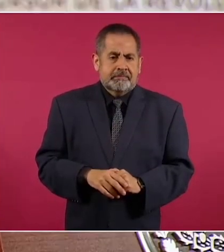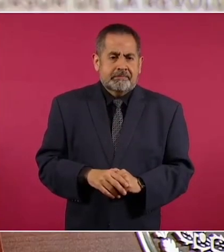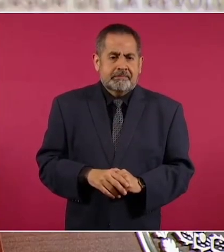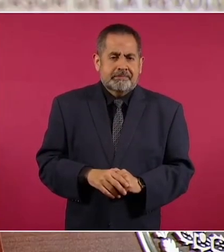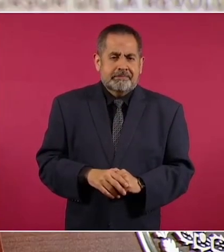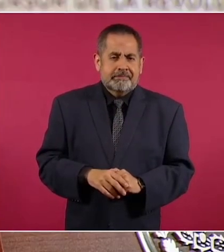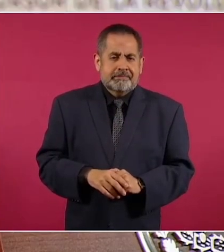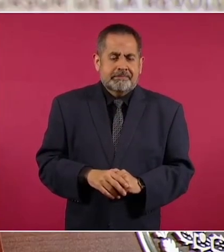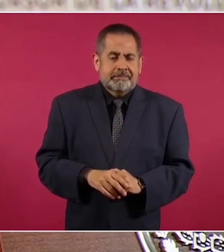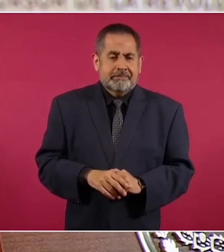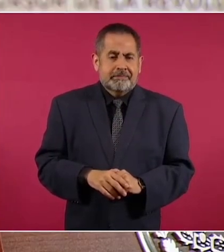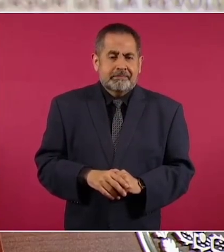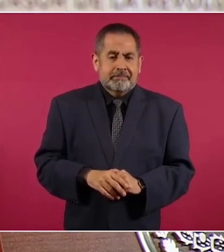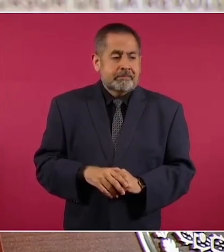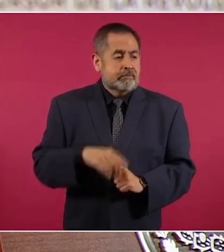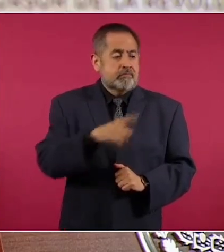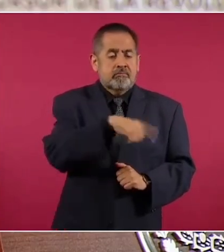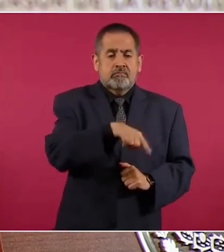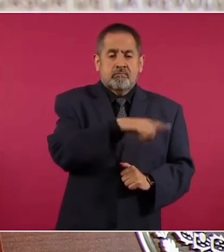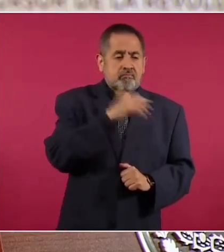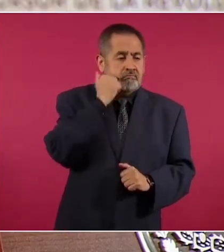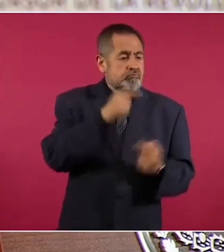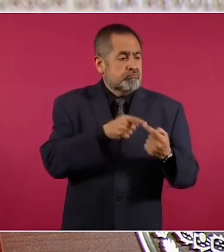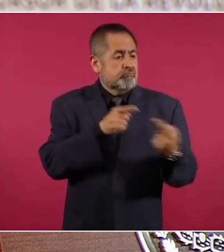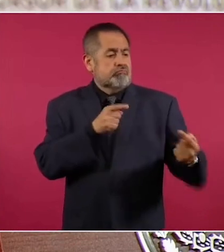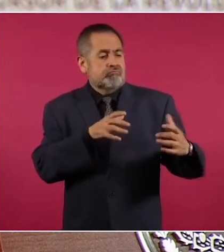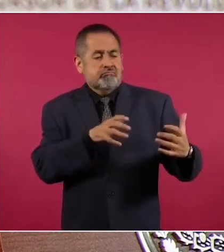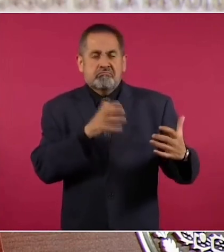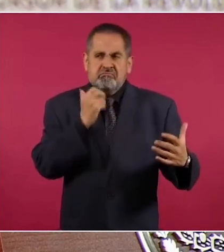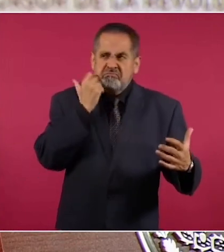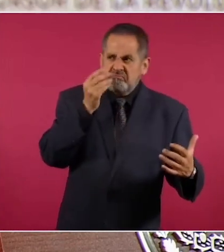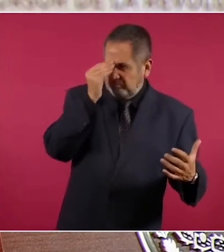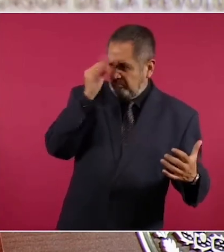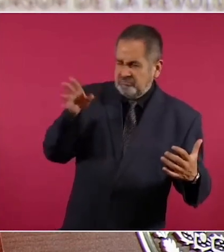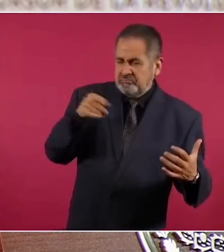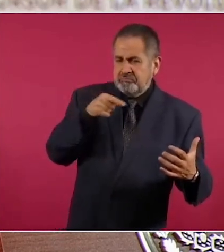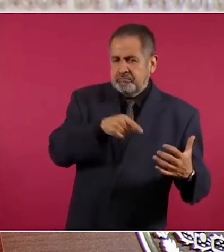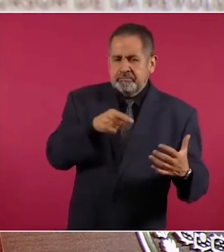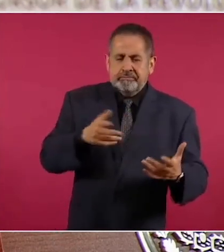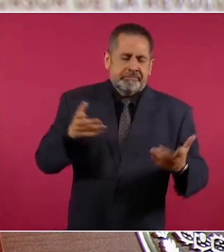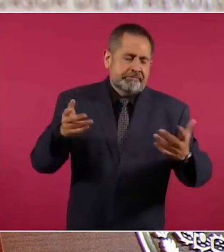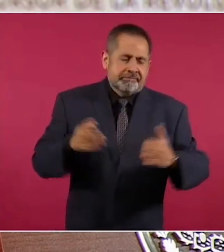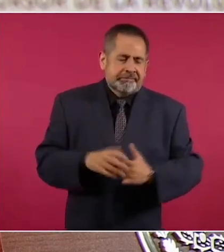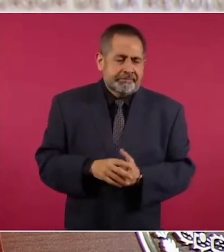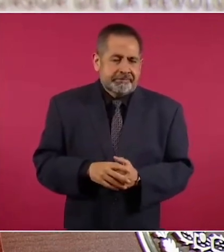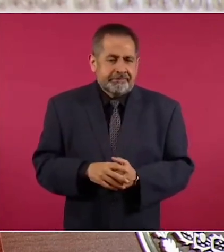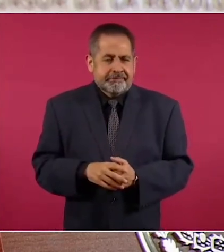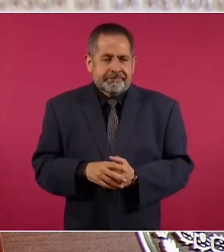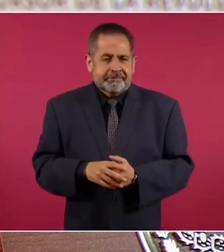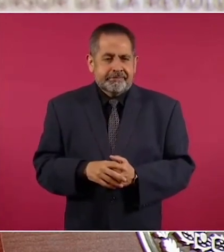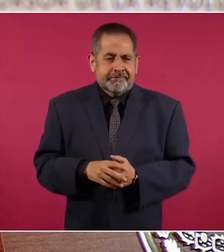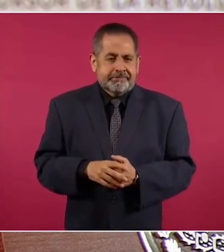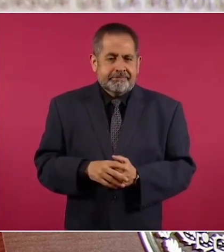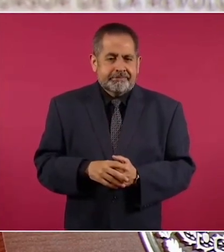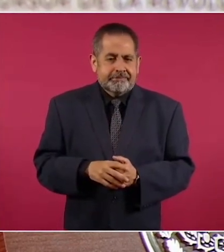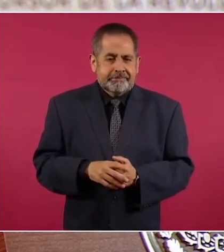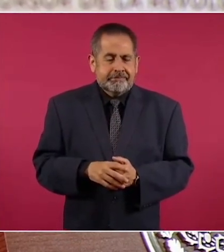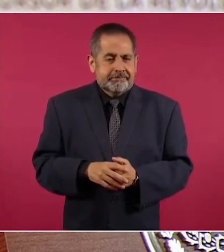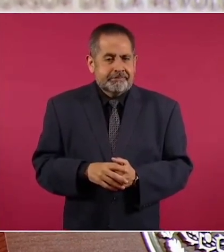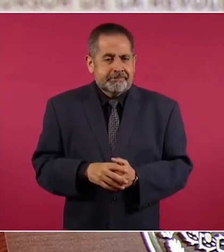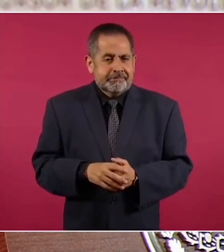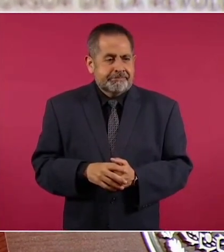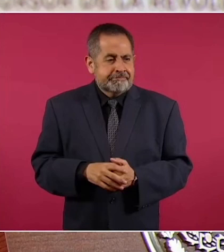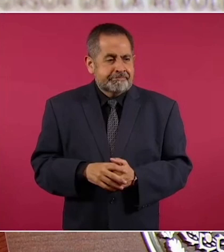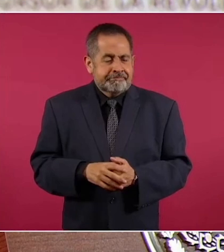lo que buscan nuestros adversarios, pues es